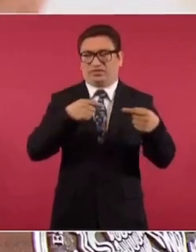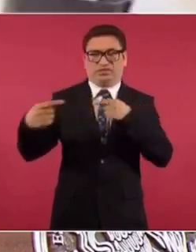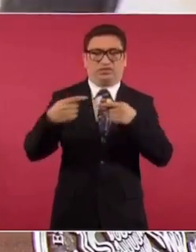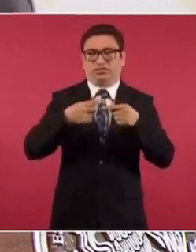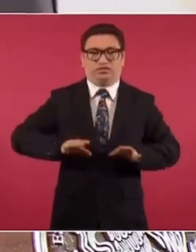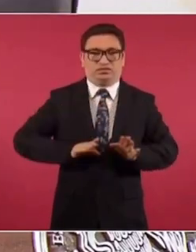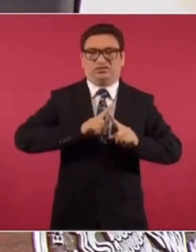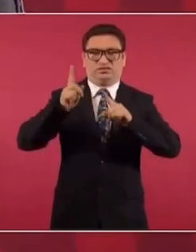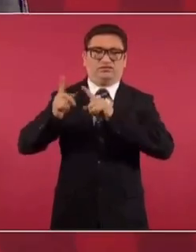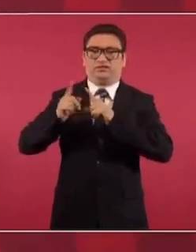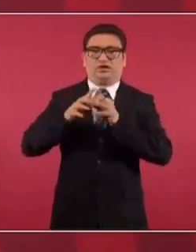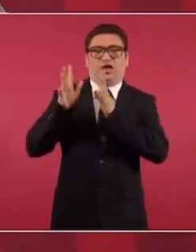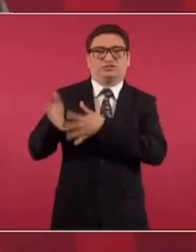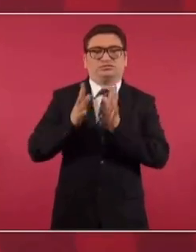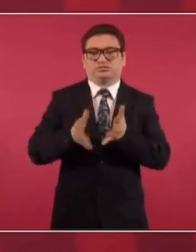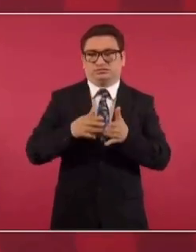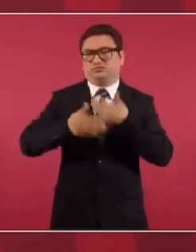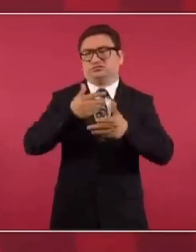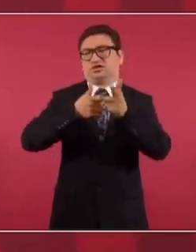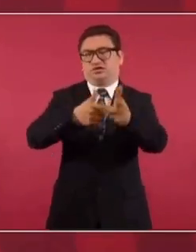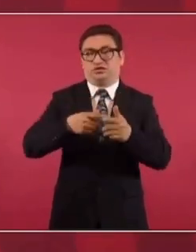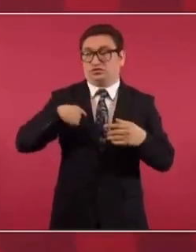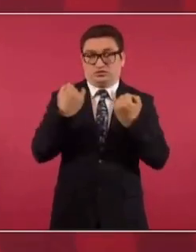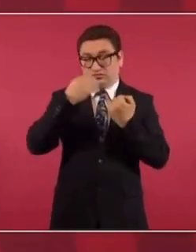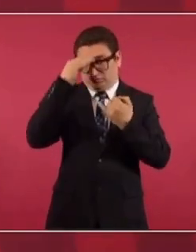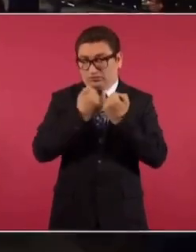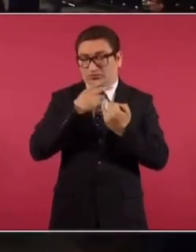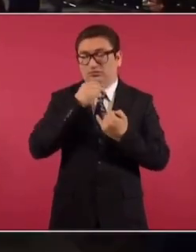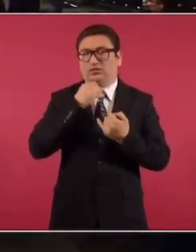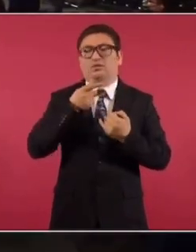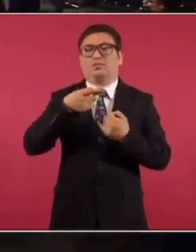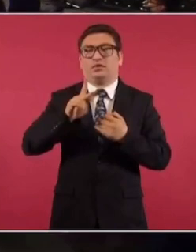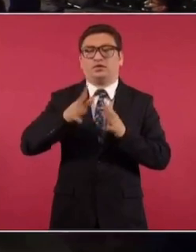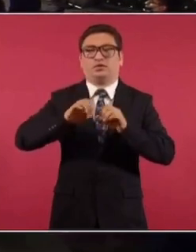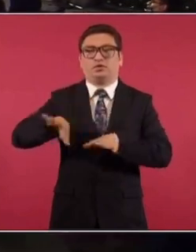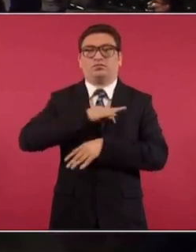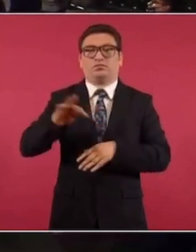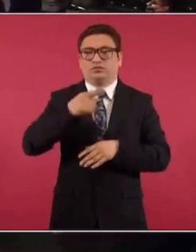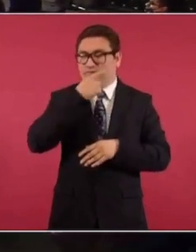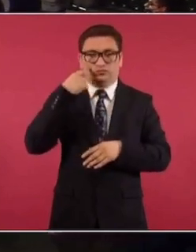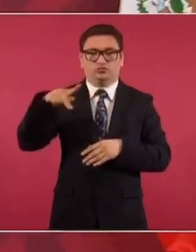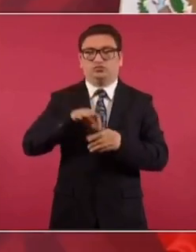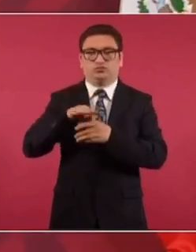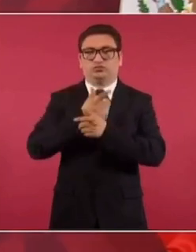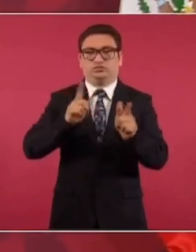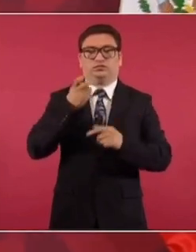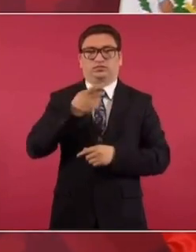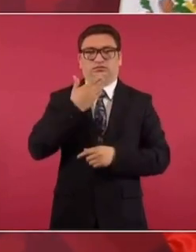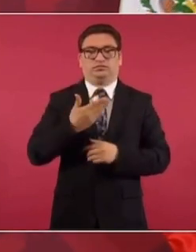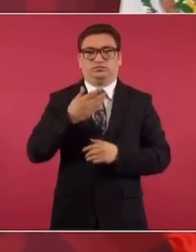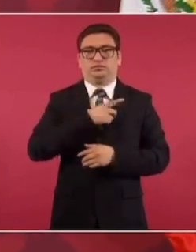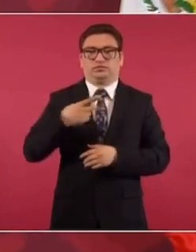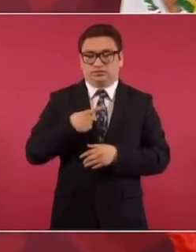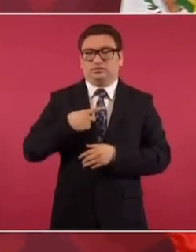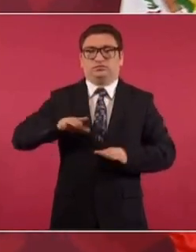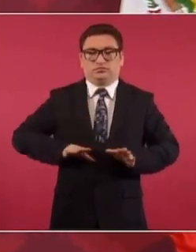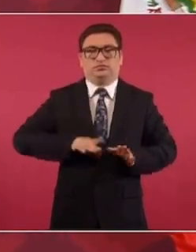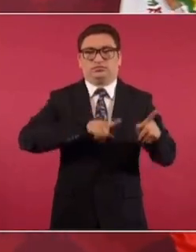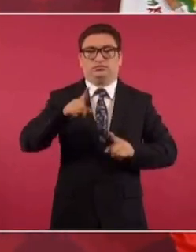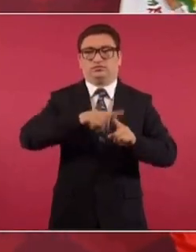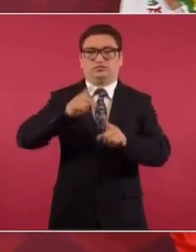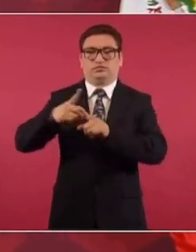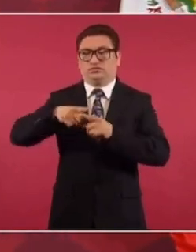diferencias que tenemos que las vamos a seguir teniendo porque no podemos pensar igual así es la democracia tiene que haber pluralidad